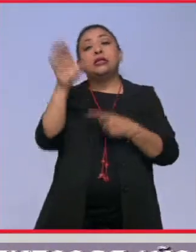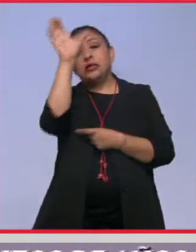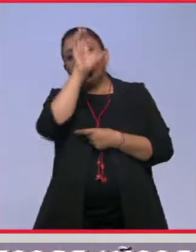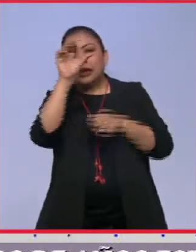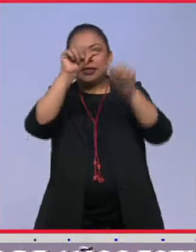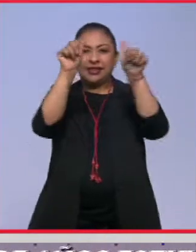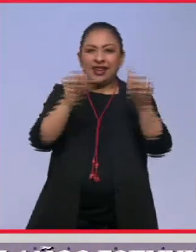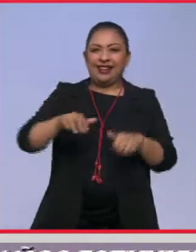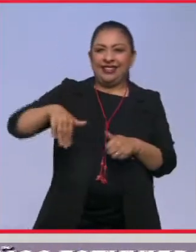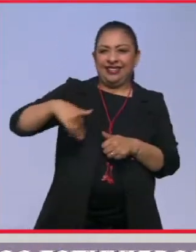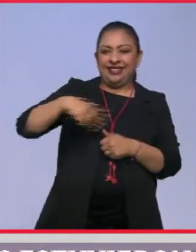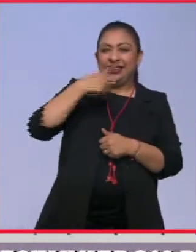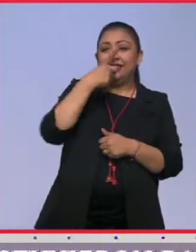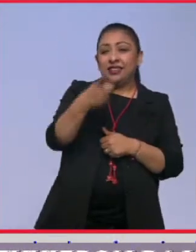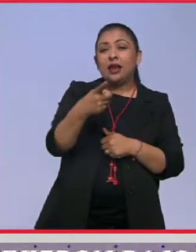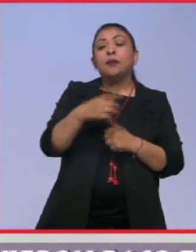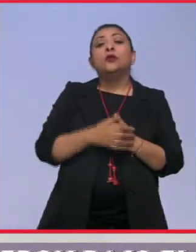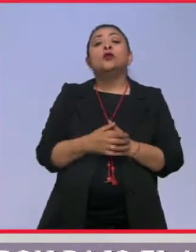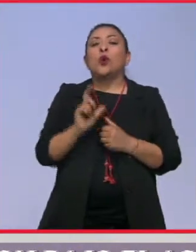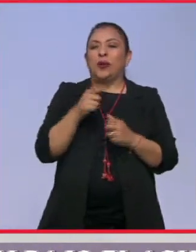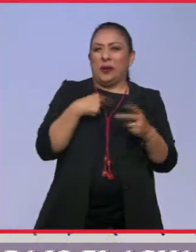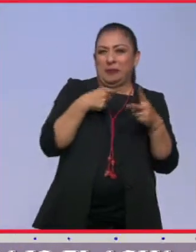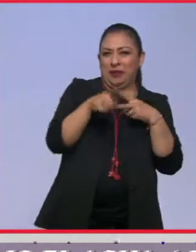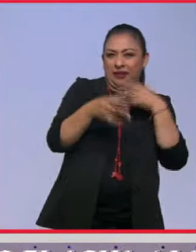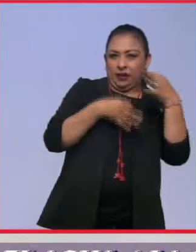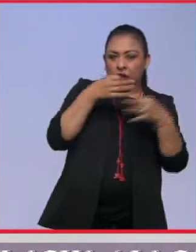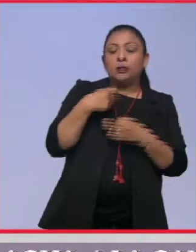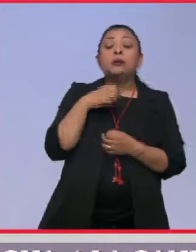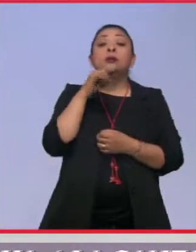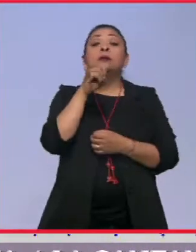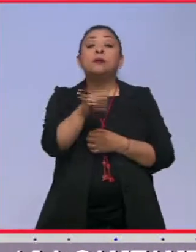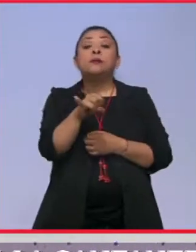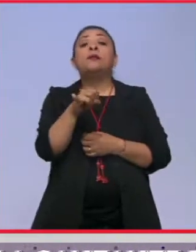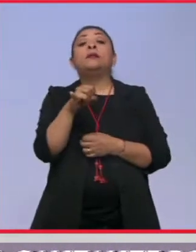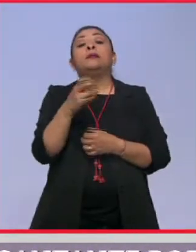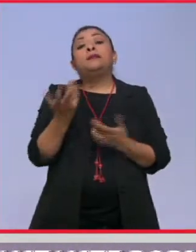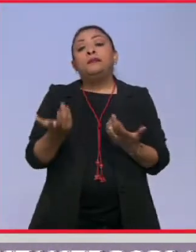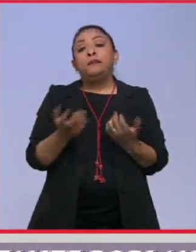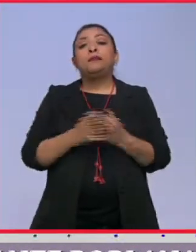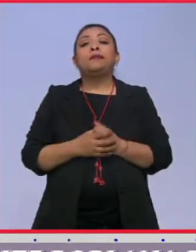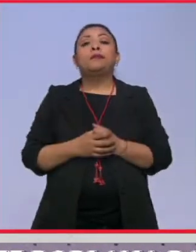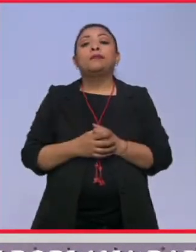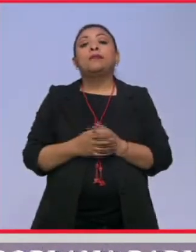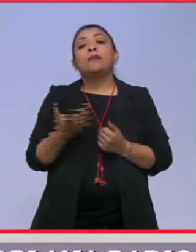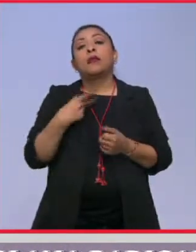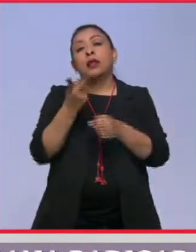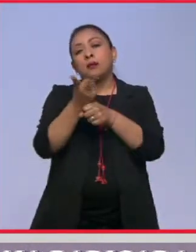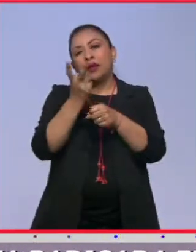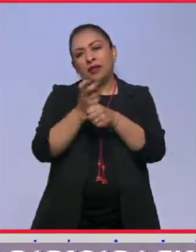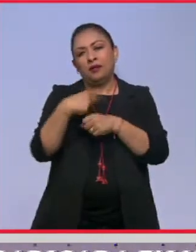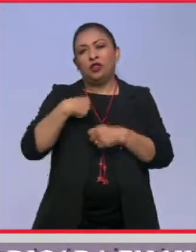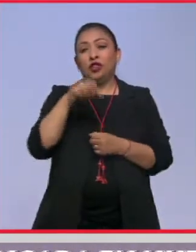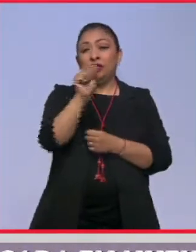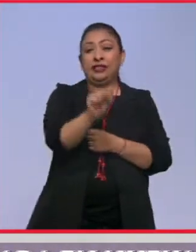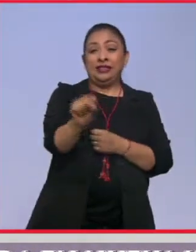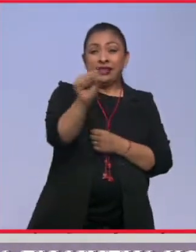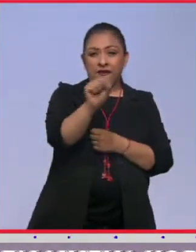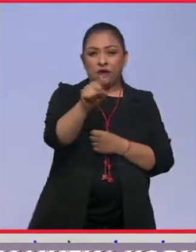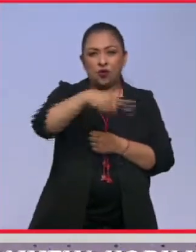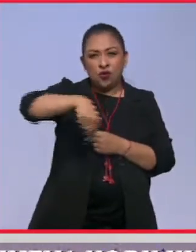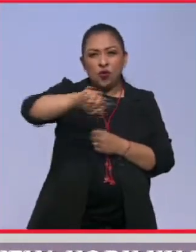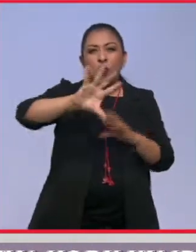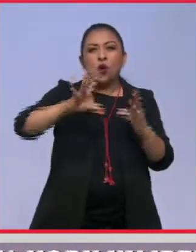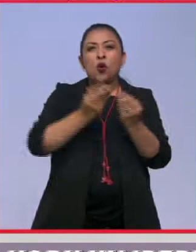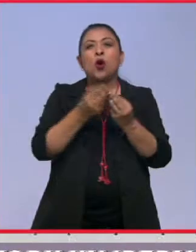artes, lo que comentábamos Wemancine al principio del programa. Así es. Bueno, pues los invitamos a que el próximo sábado sean parte